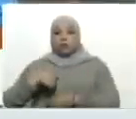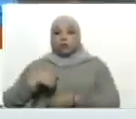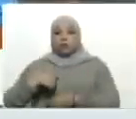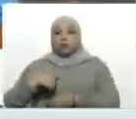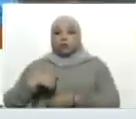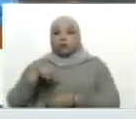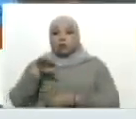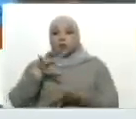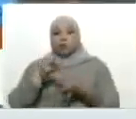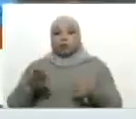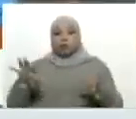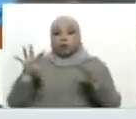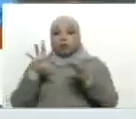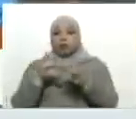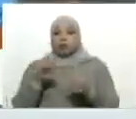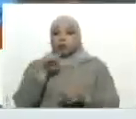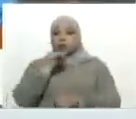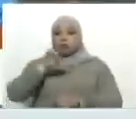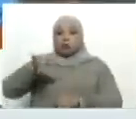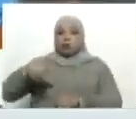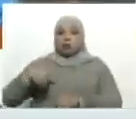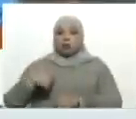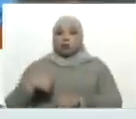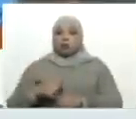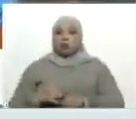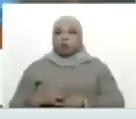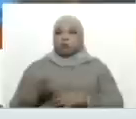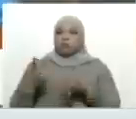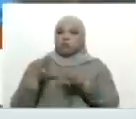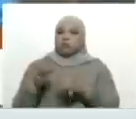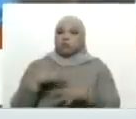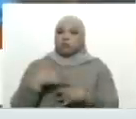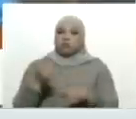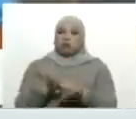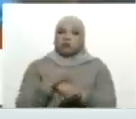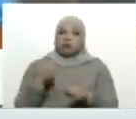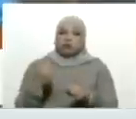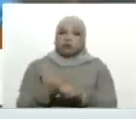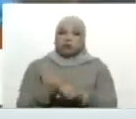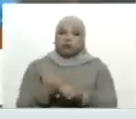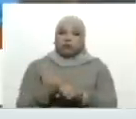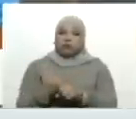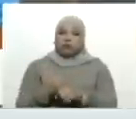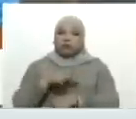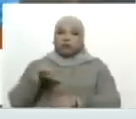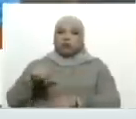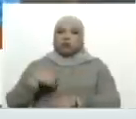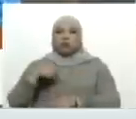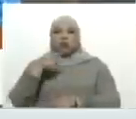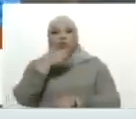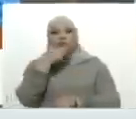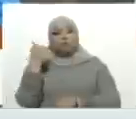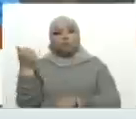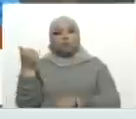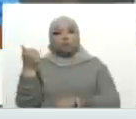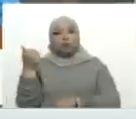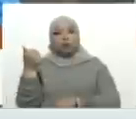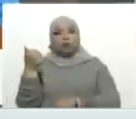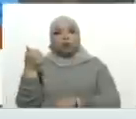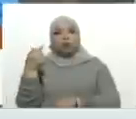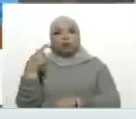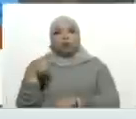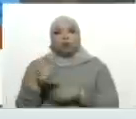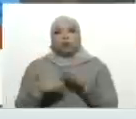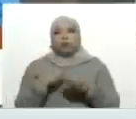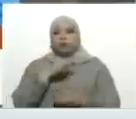en función de nuestros negocios por supuesto Siempre se trata de legitimar a los que tratan de crear algo mejor de los que hablan